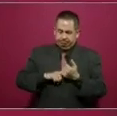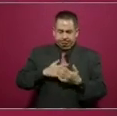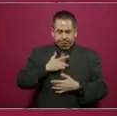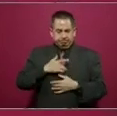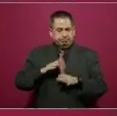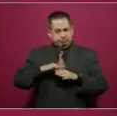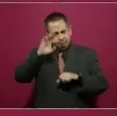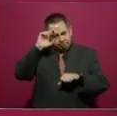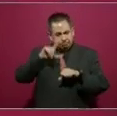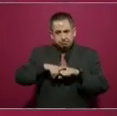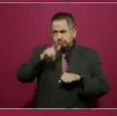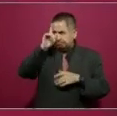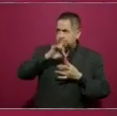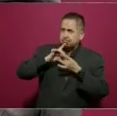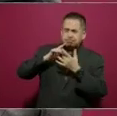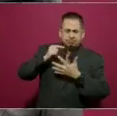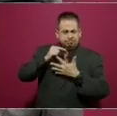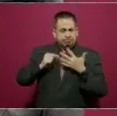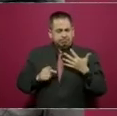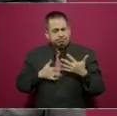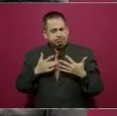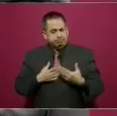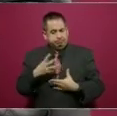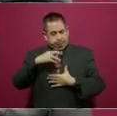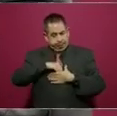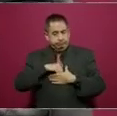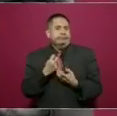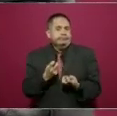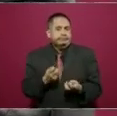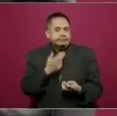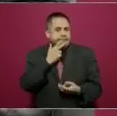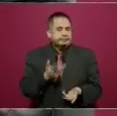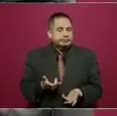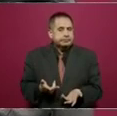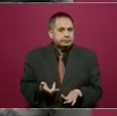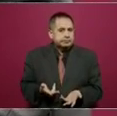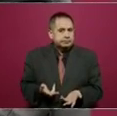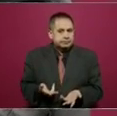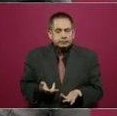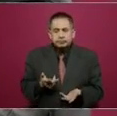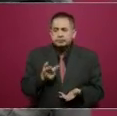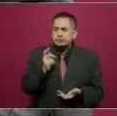morales, espirituales, que no